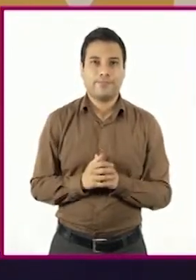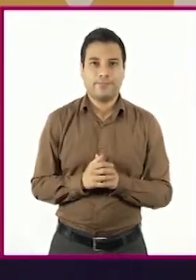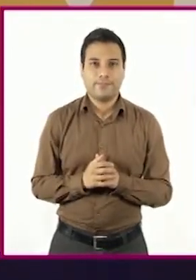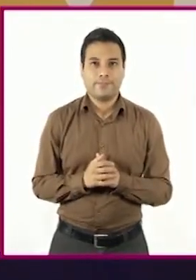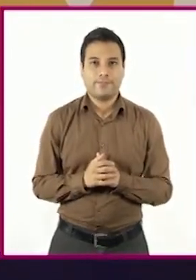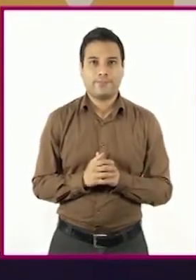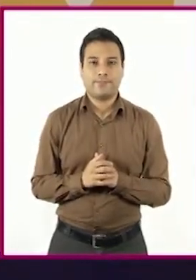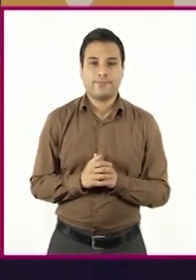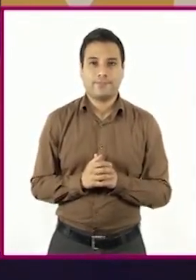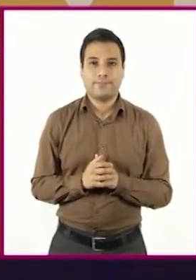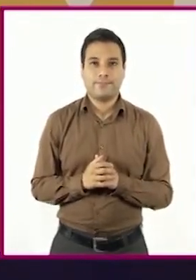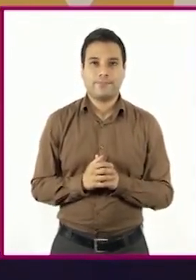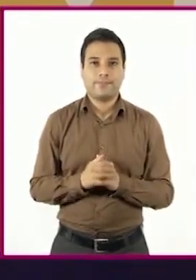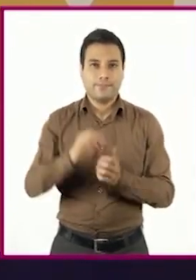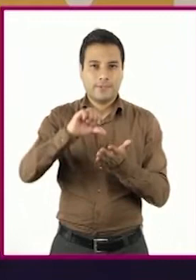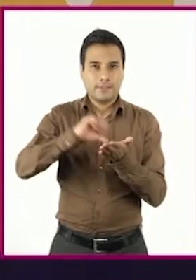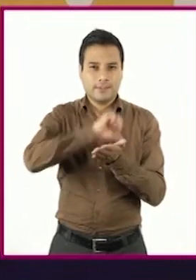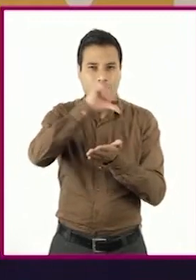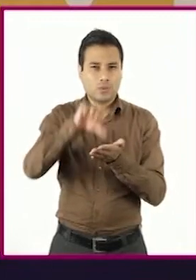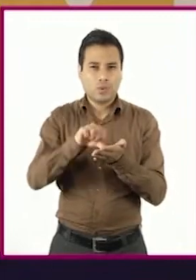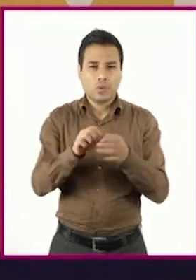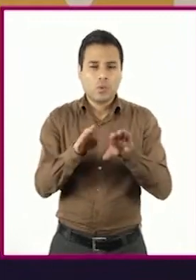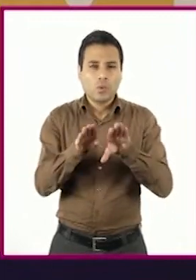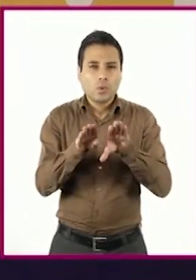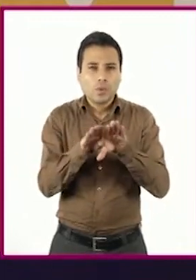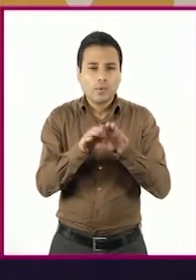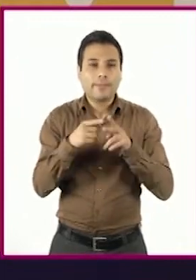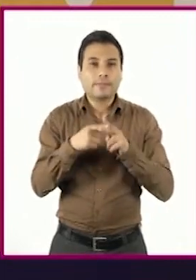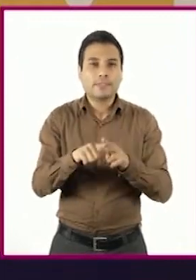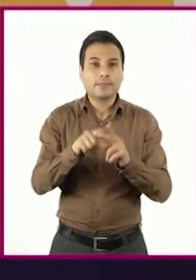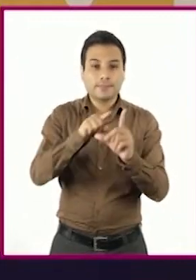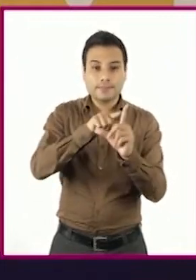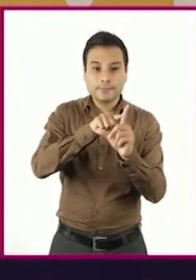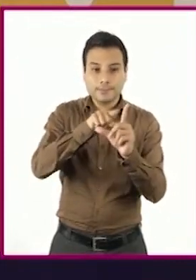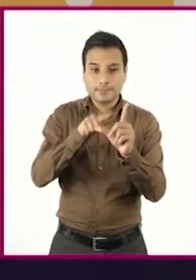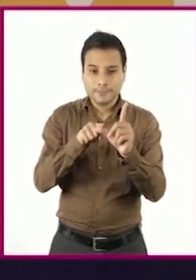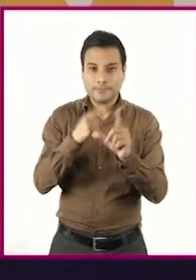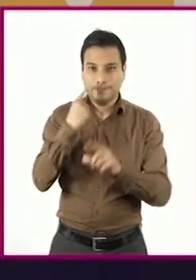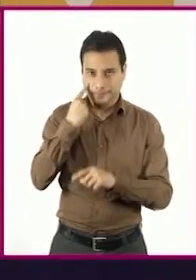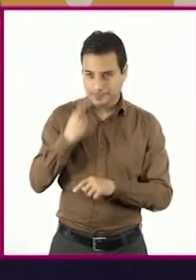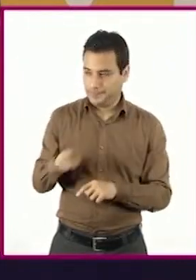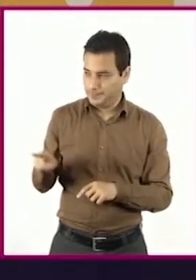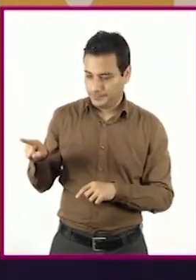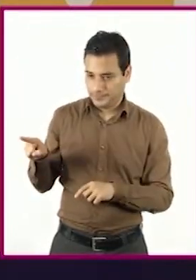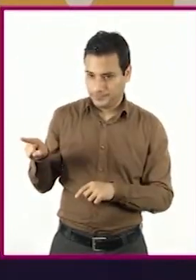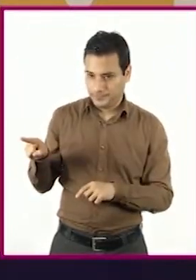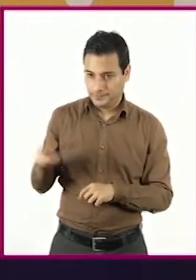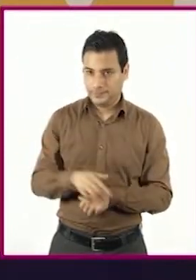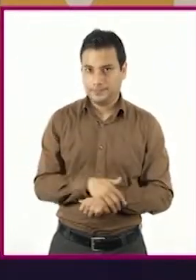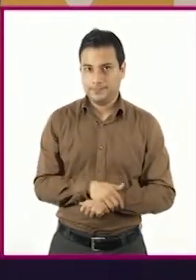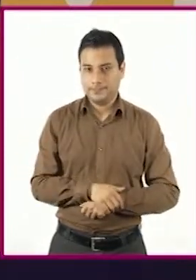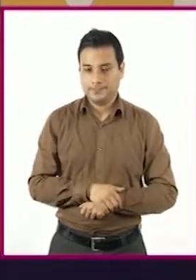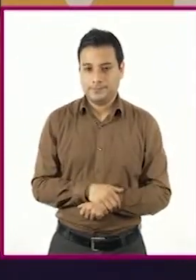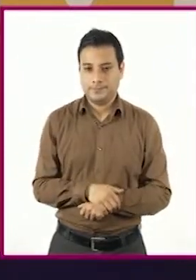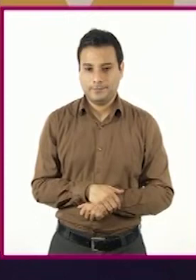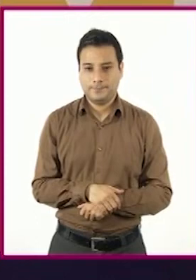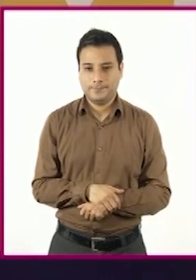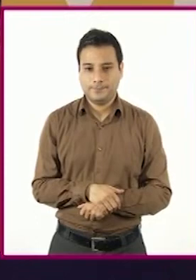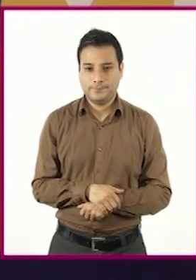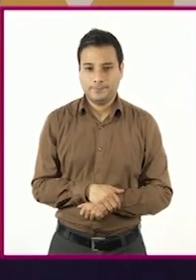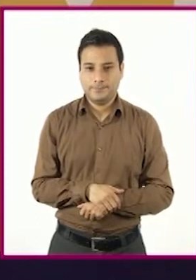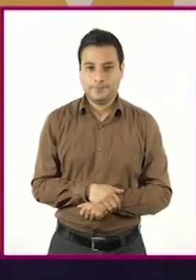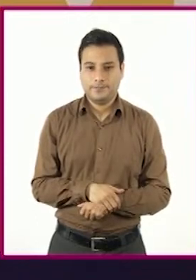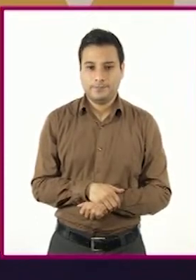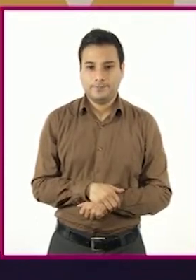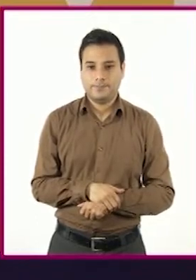cada categoría está dado por sector circular es igual al valor de la categoría entre el total de